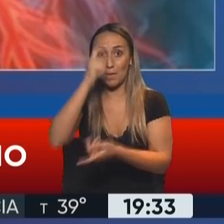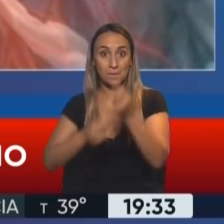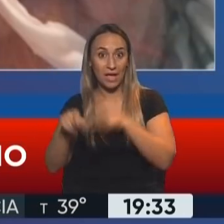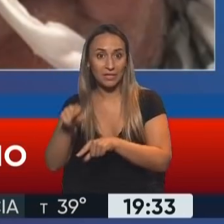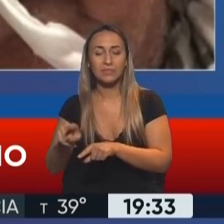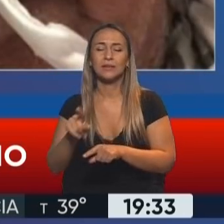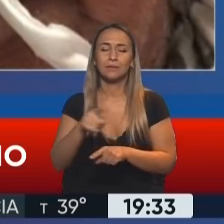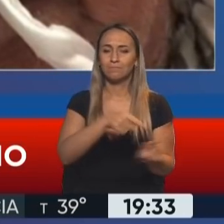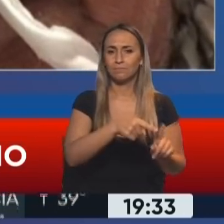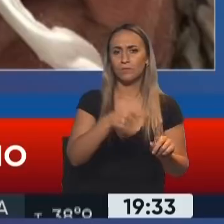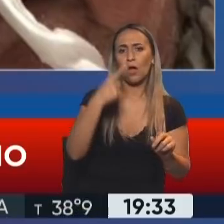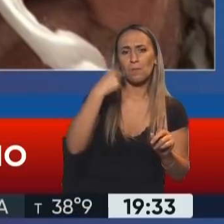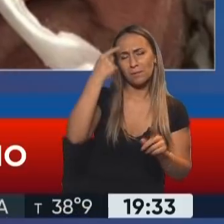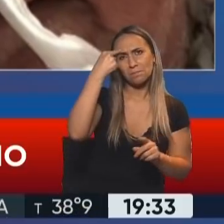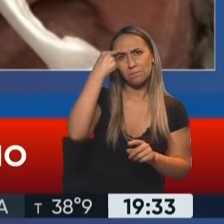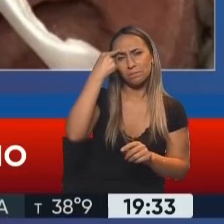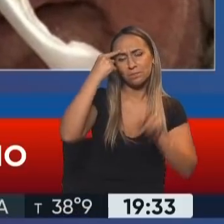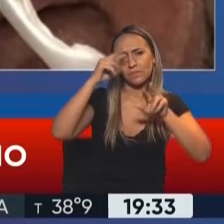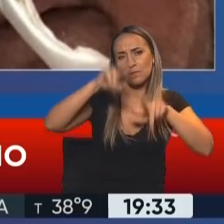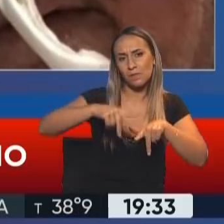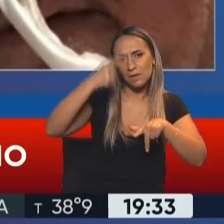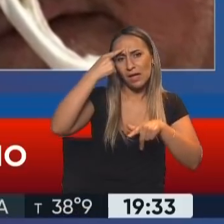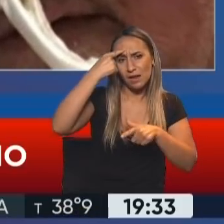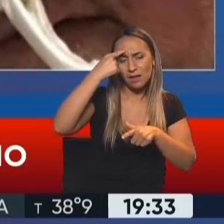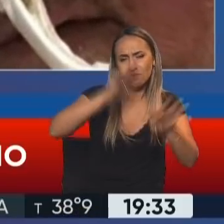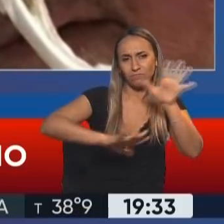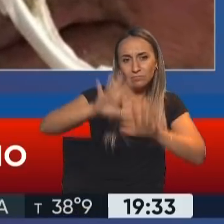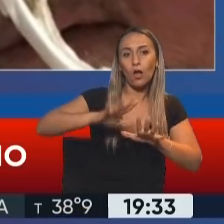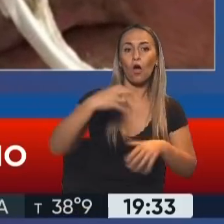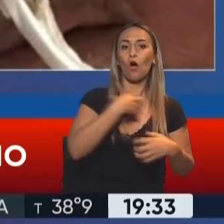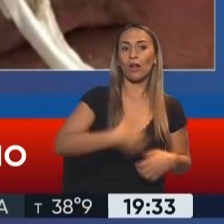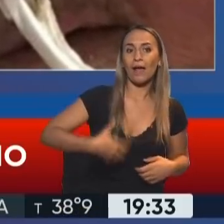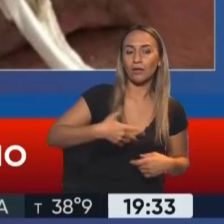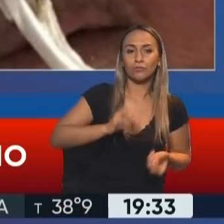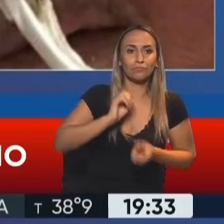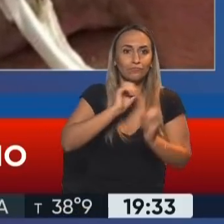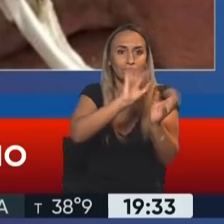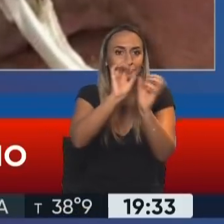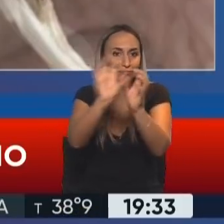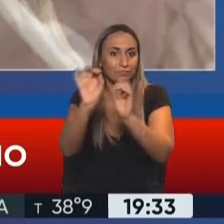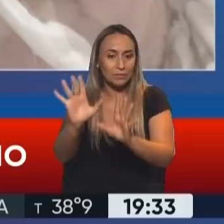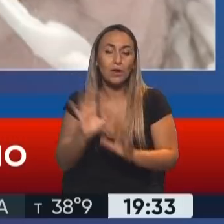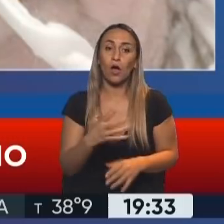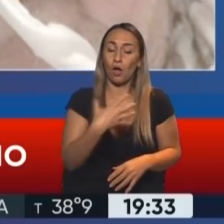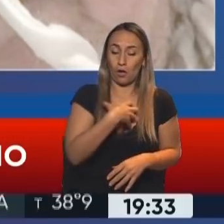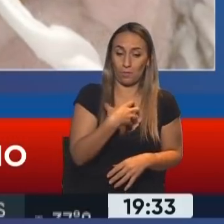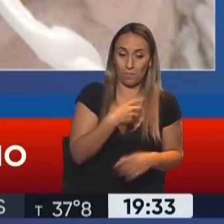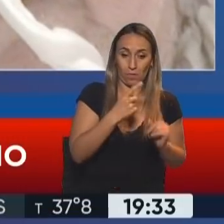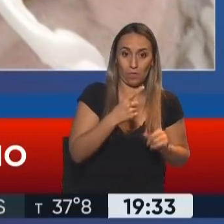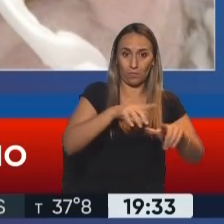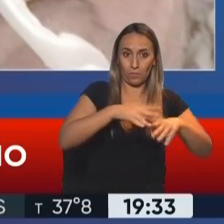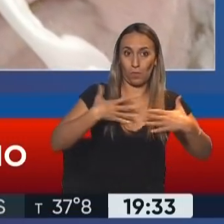para trasladar órganos a distancia y tratar de preservar los órganos explantados a